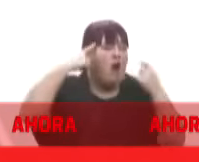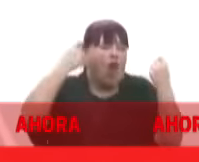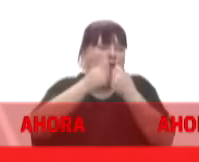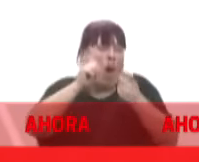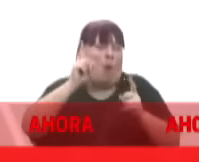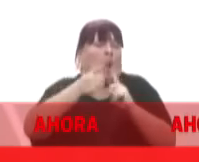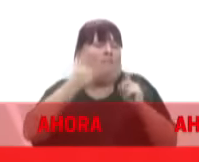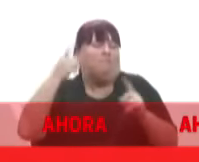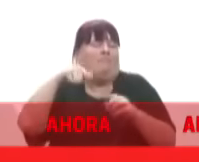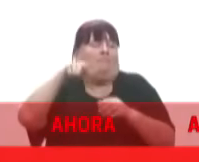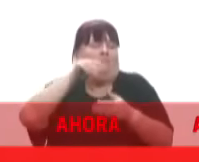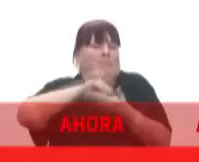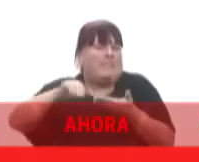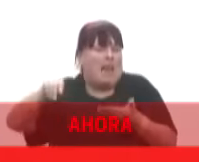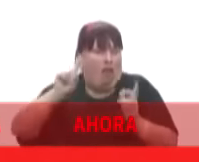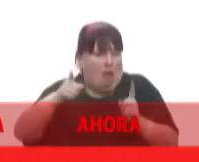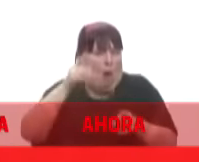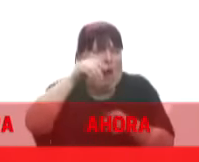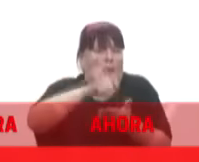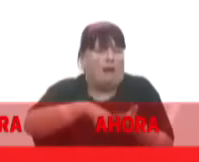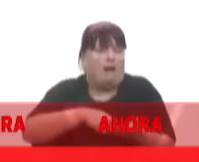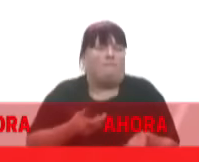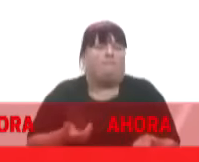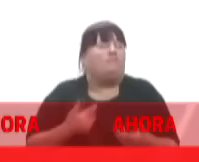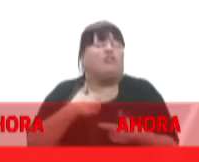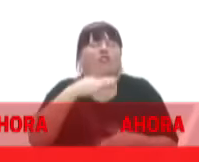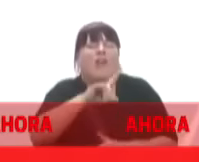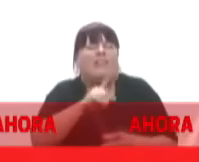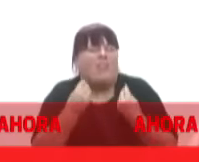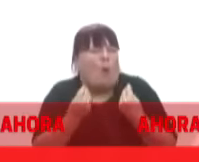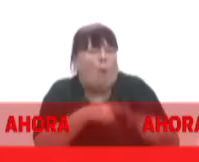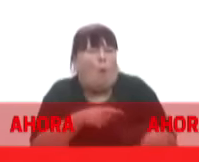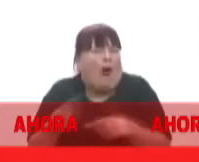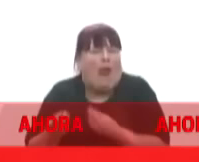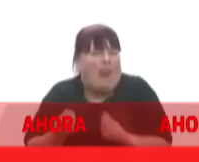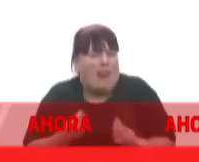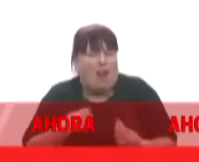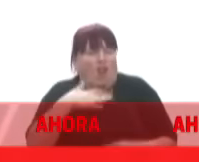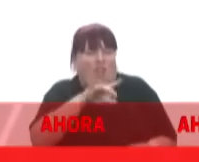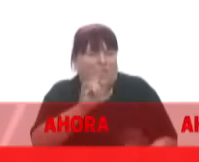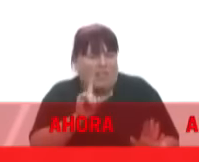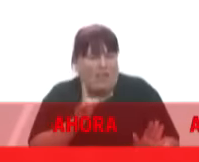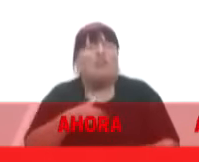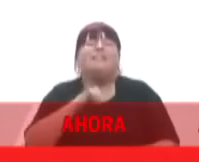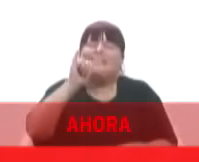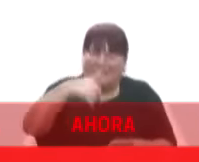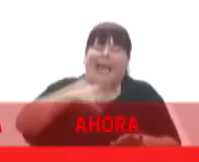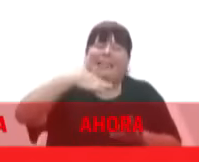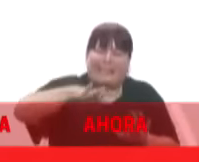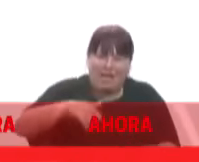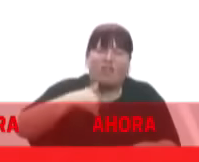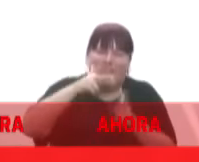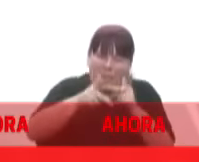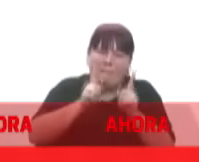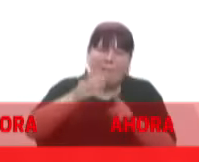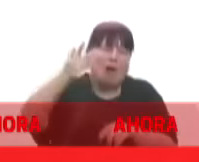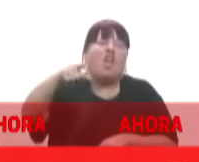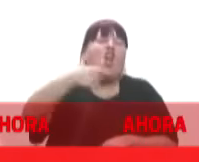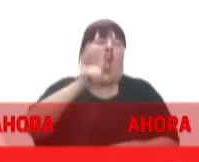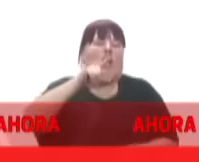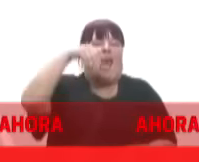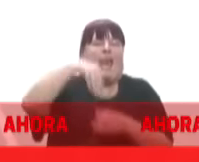montón de senadores. Entonces, no entiendo cuál es la diferencia y no entiendo, sí entiendo, entiendo lo que dije antes, que no quieren